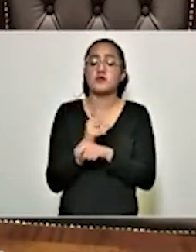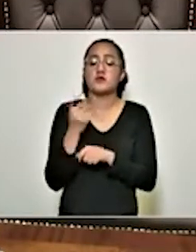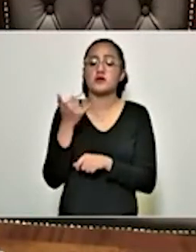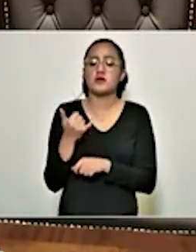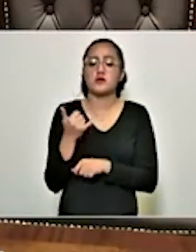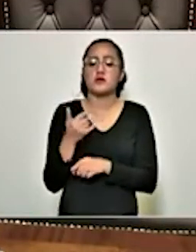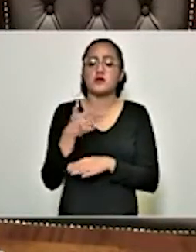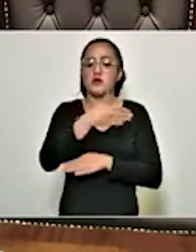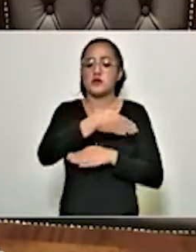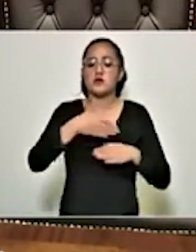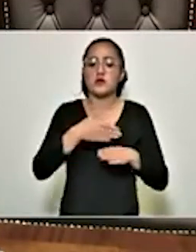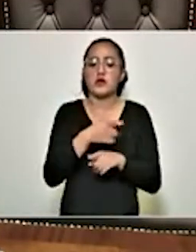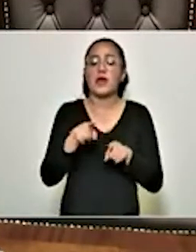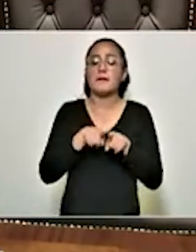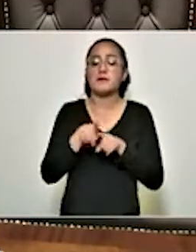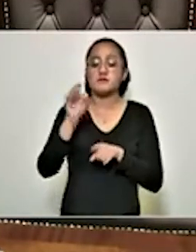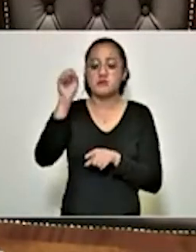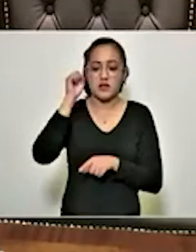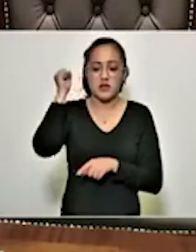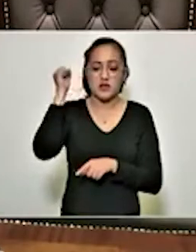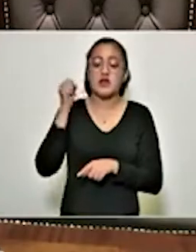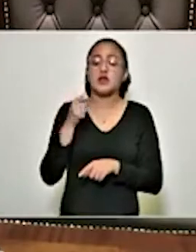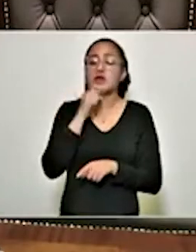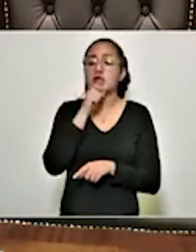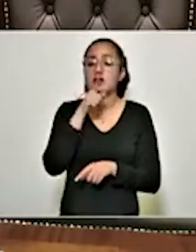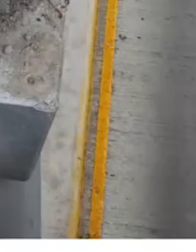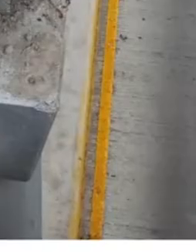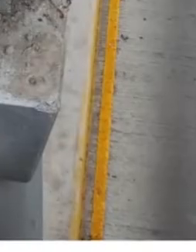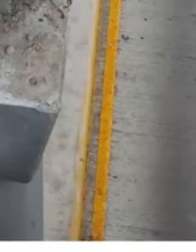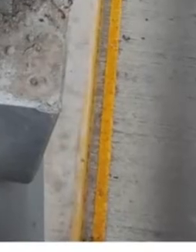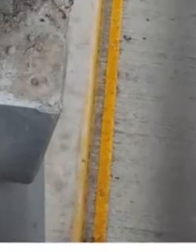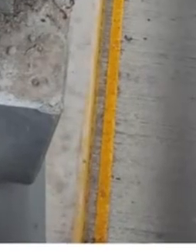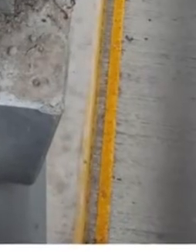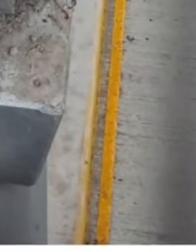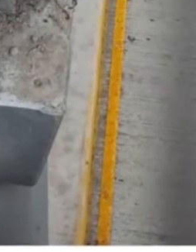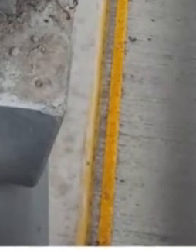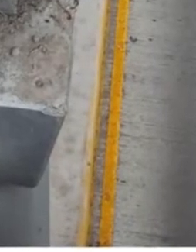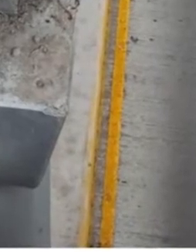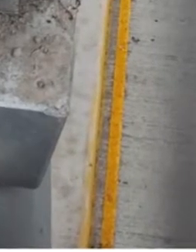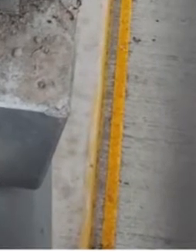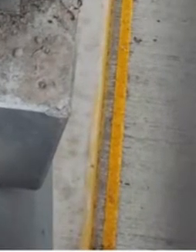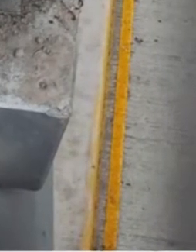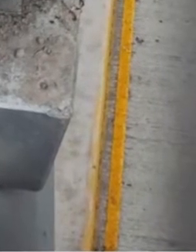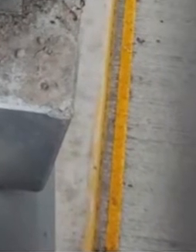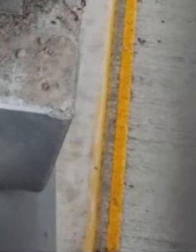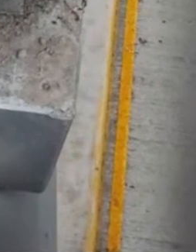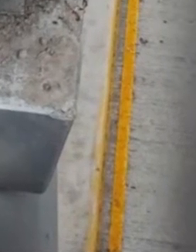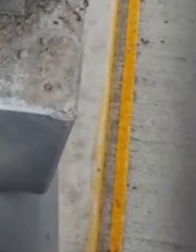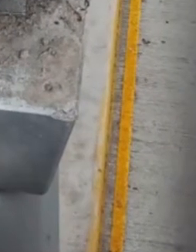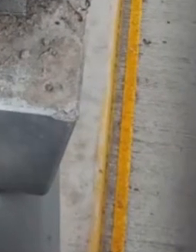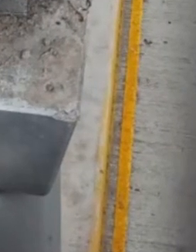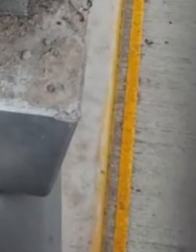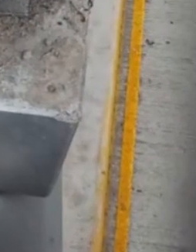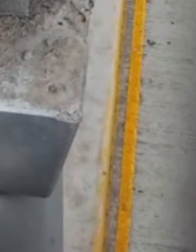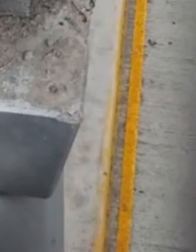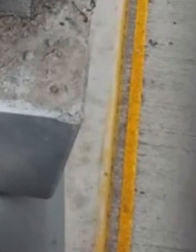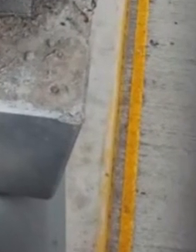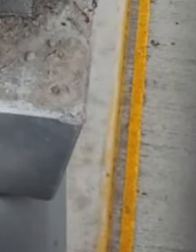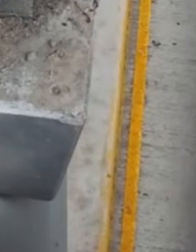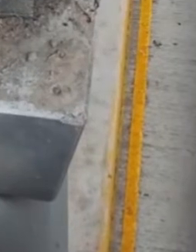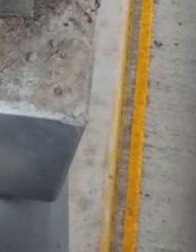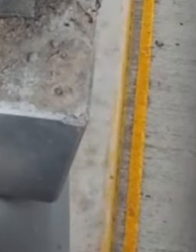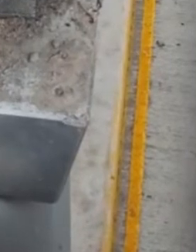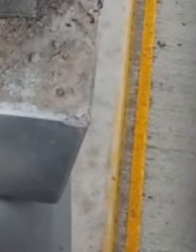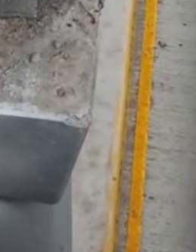Infraestructura, explicó que en la intersección de la Avenida 4 Poniente y Hermanos Cerdán encontraron que una pila de concreto se desprendió y dejó